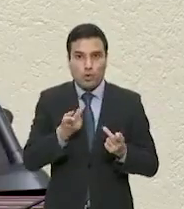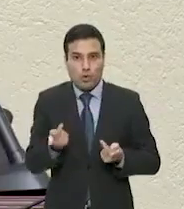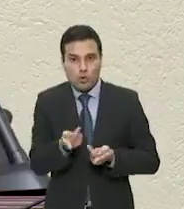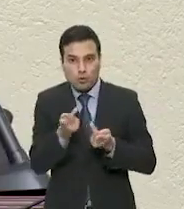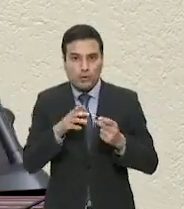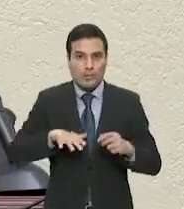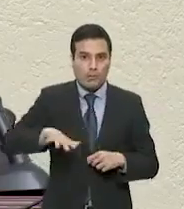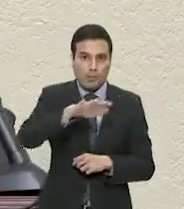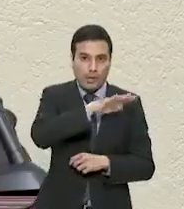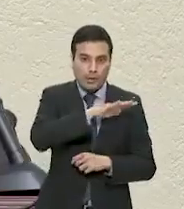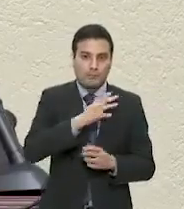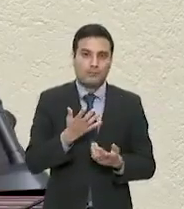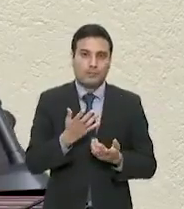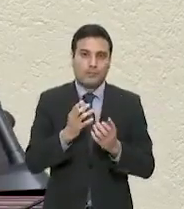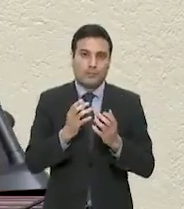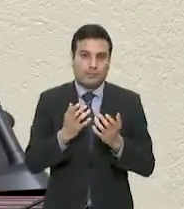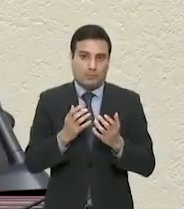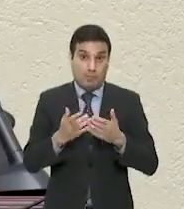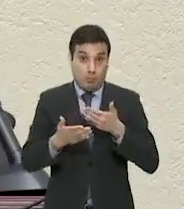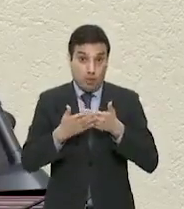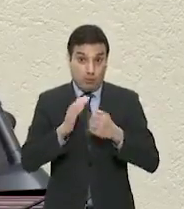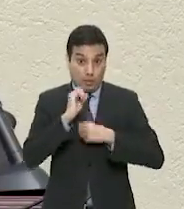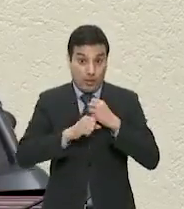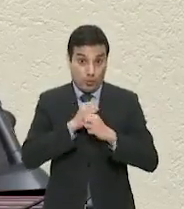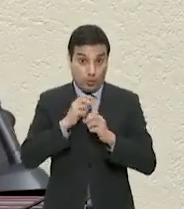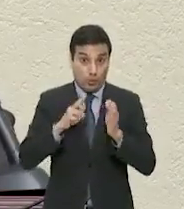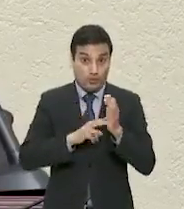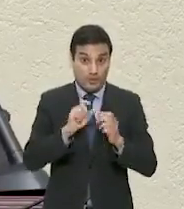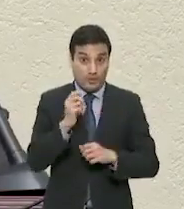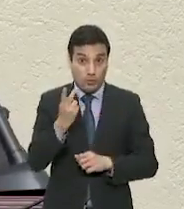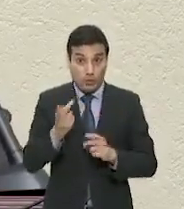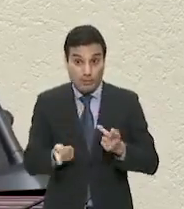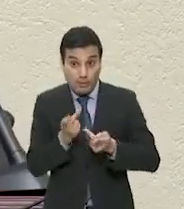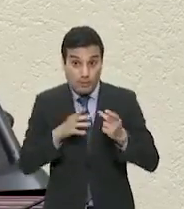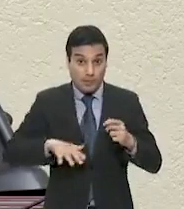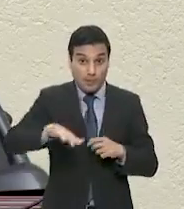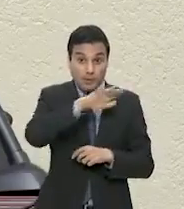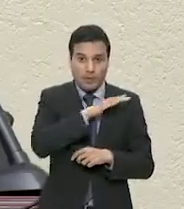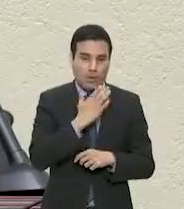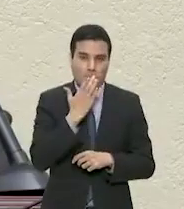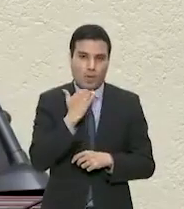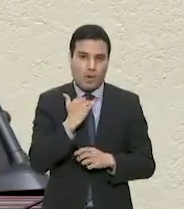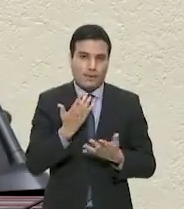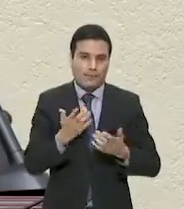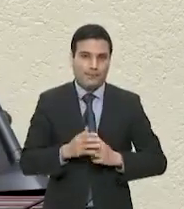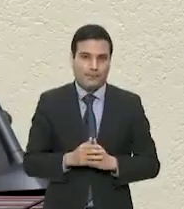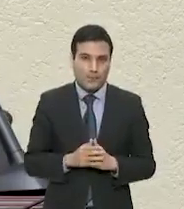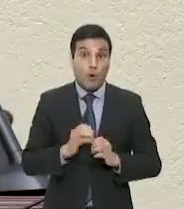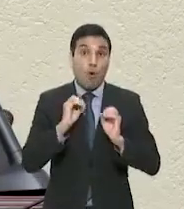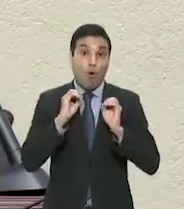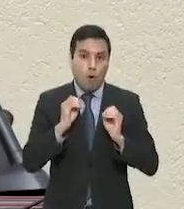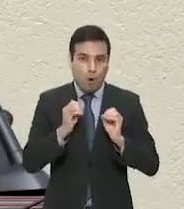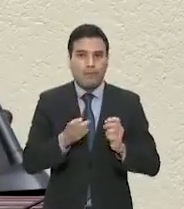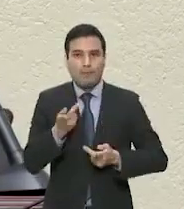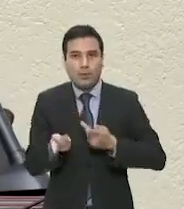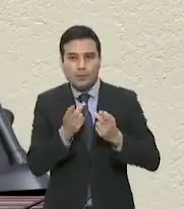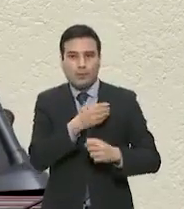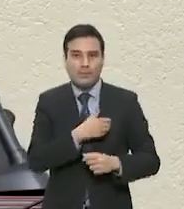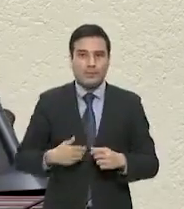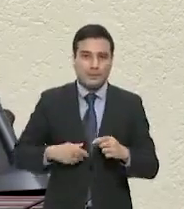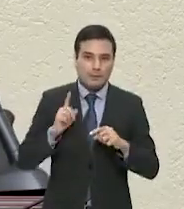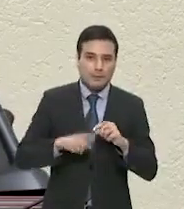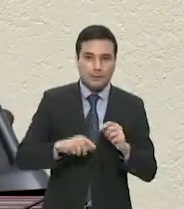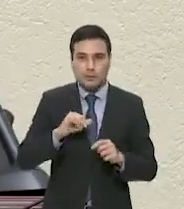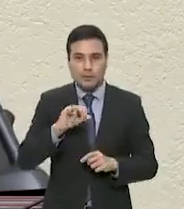hoy sabemos que es una certeza que no habrá consulta popular en 2022 y el de revocación de mandatos previsto para el próximo año que está